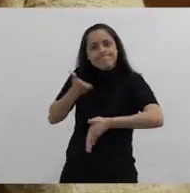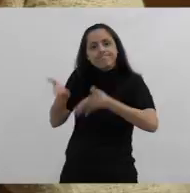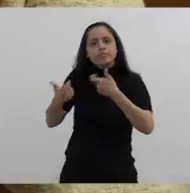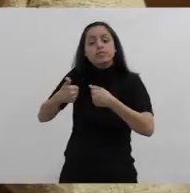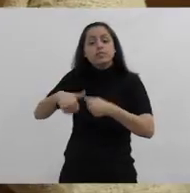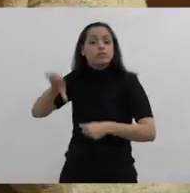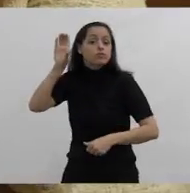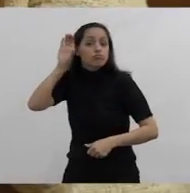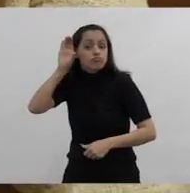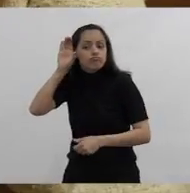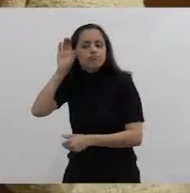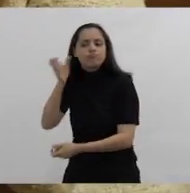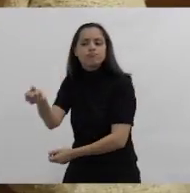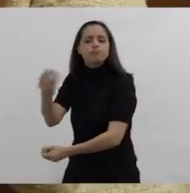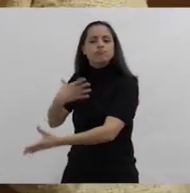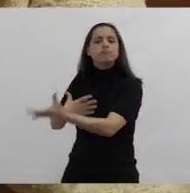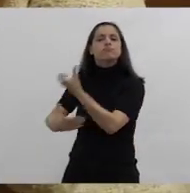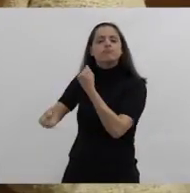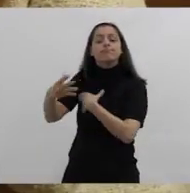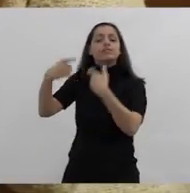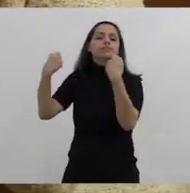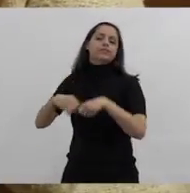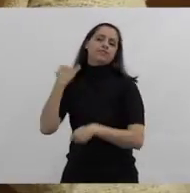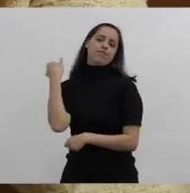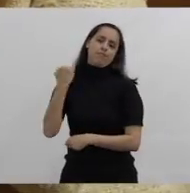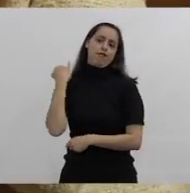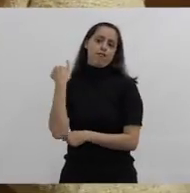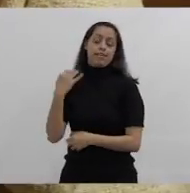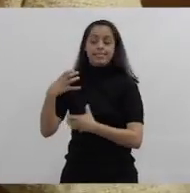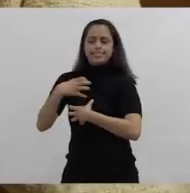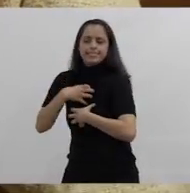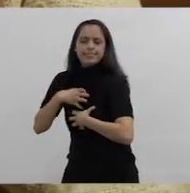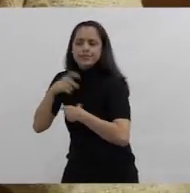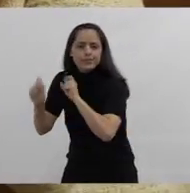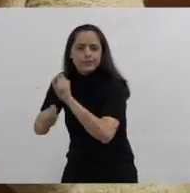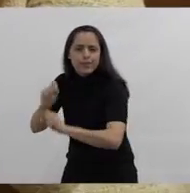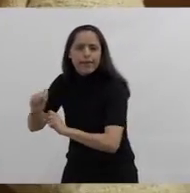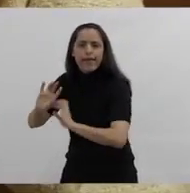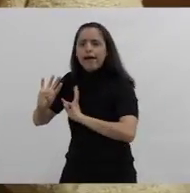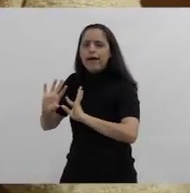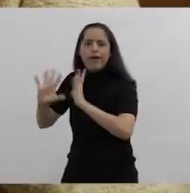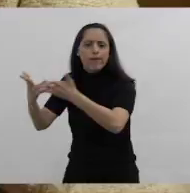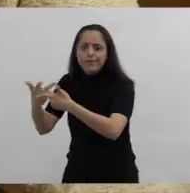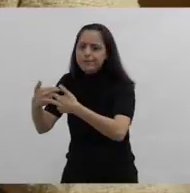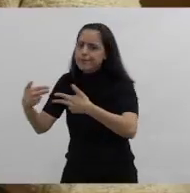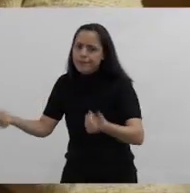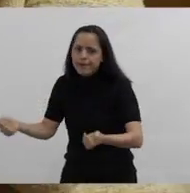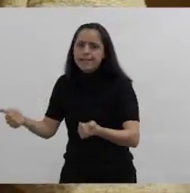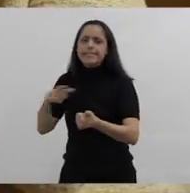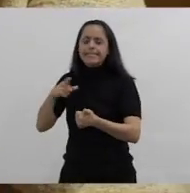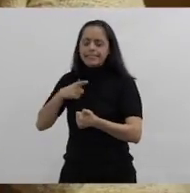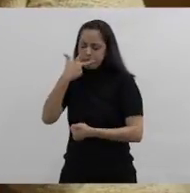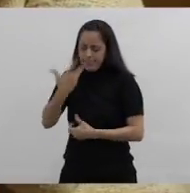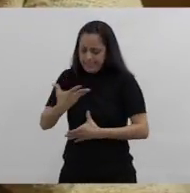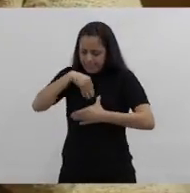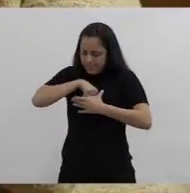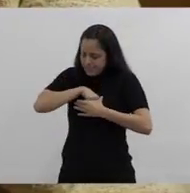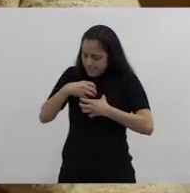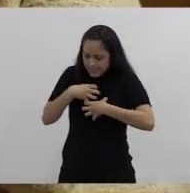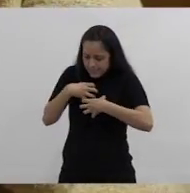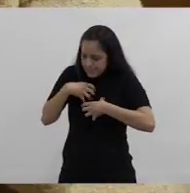la resistencia. Hay que escuchar a los profesores. Hay que escuchar por qué se resisten, qué les pasa desde